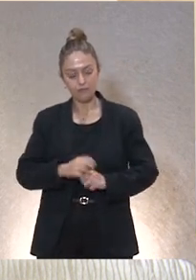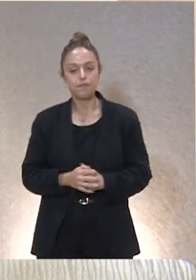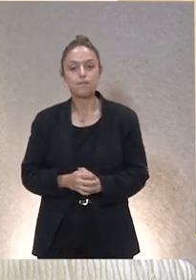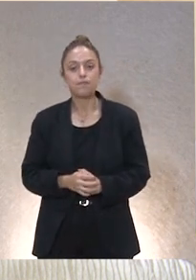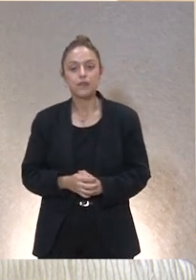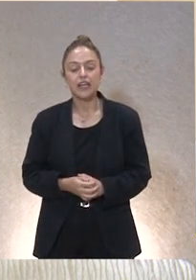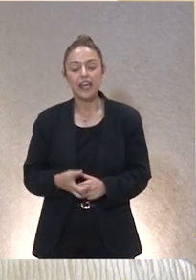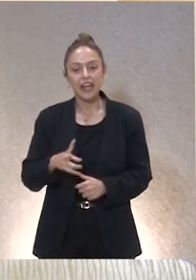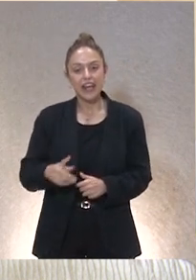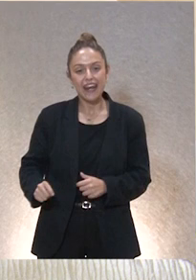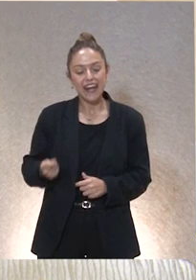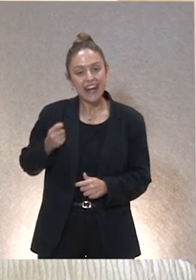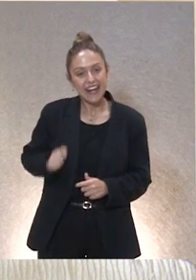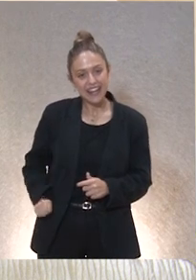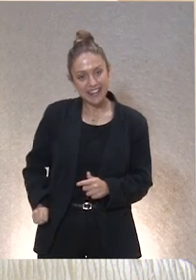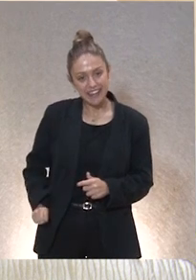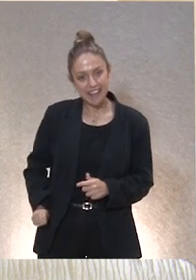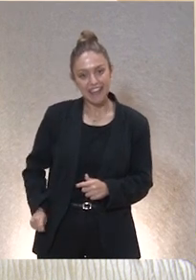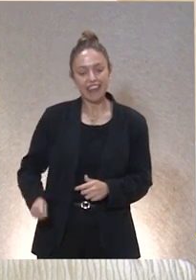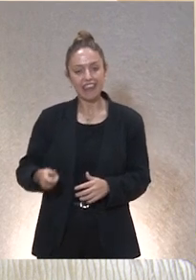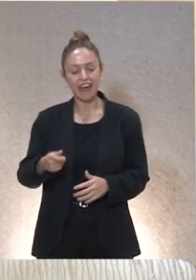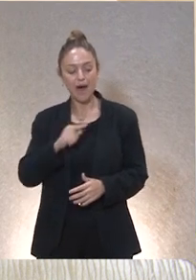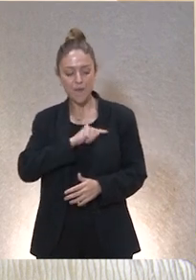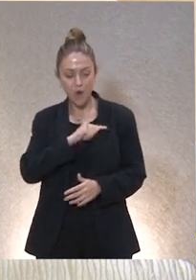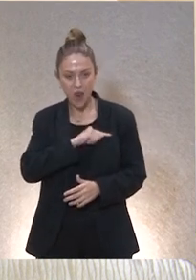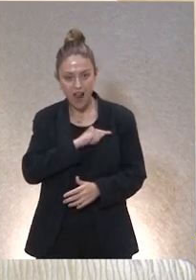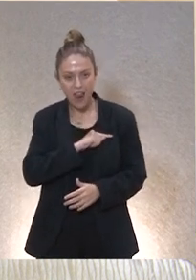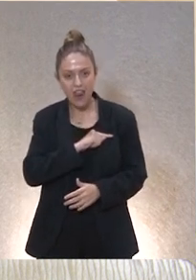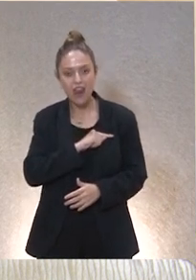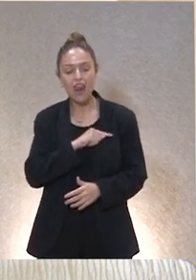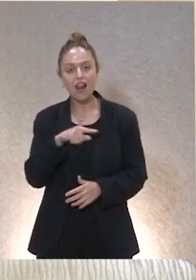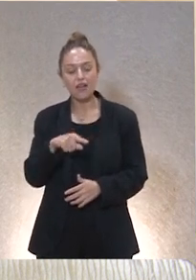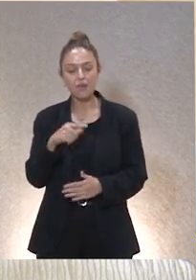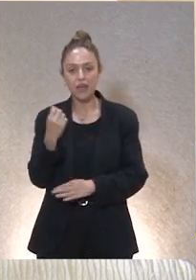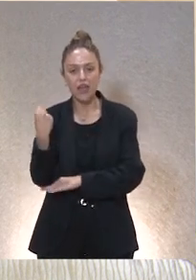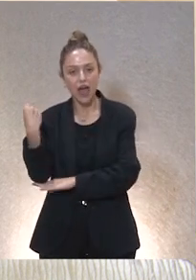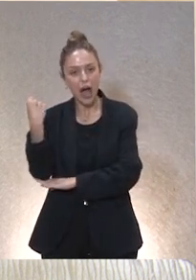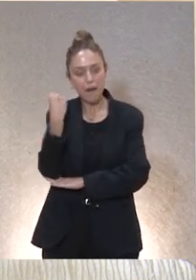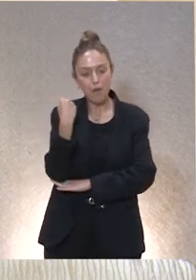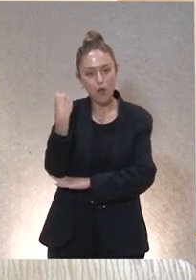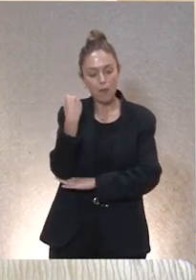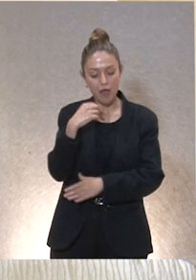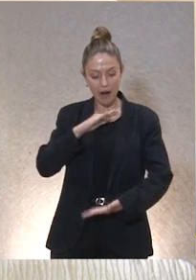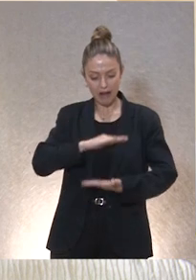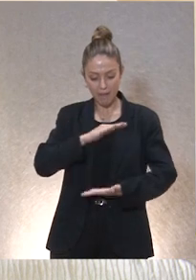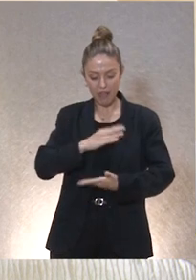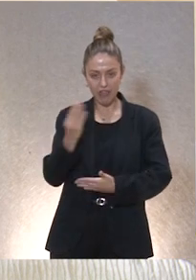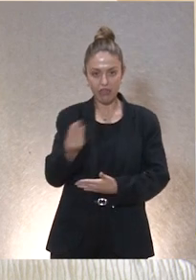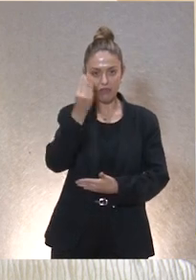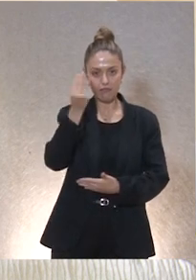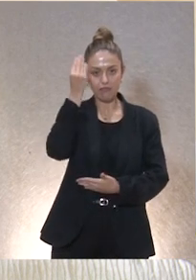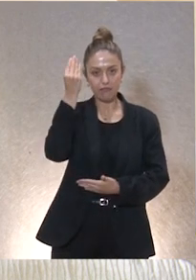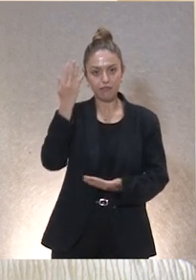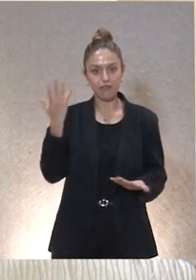la riqueza de tu solidaridad moral ofreciéndonos apoyos para agrandar nuestra capacidad eh aunque